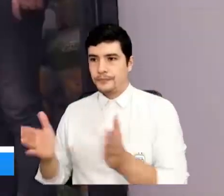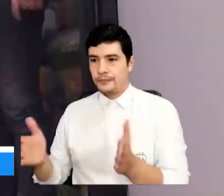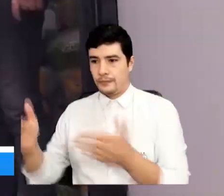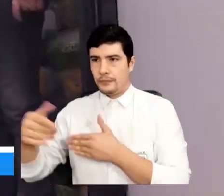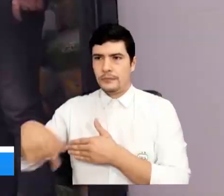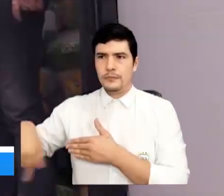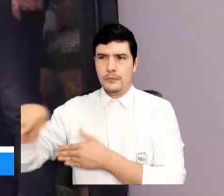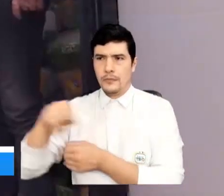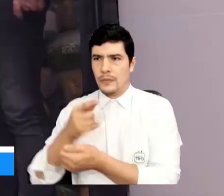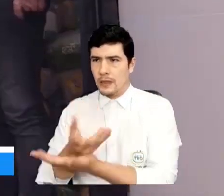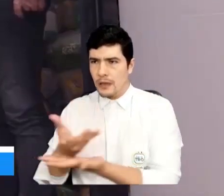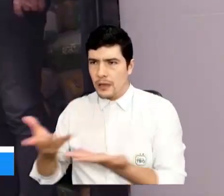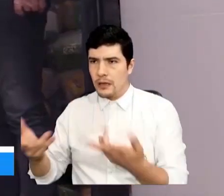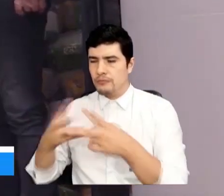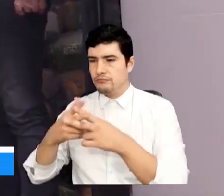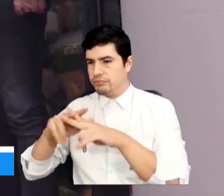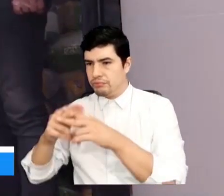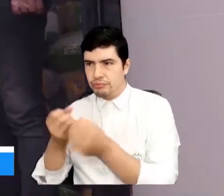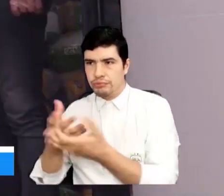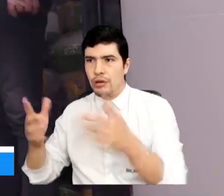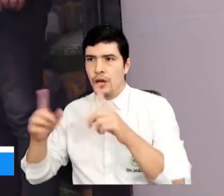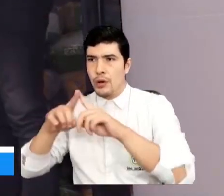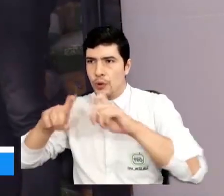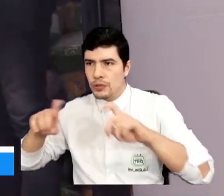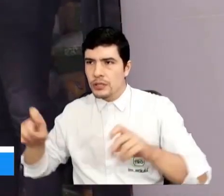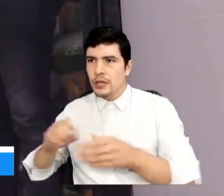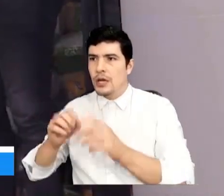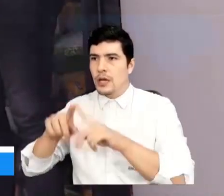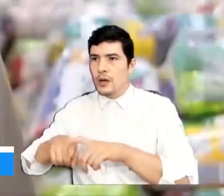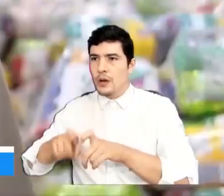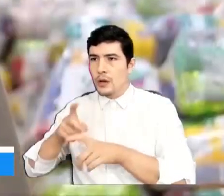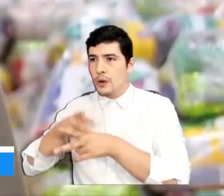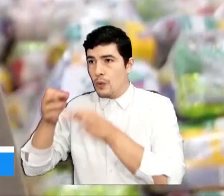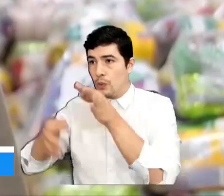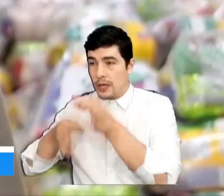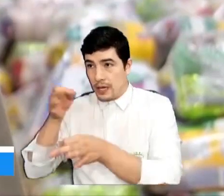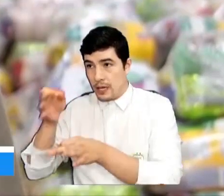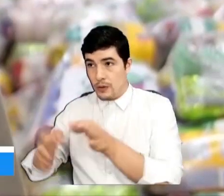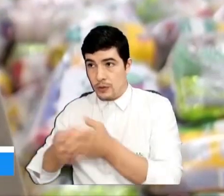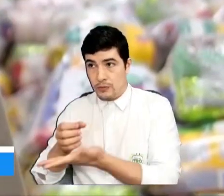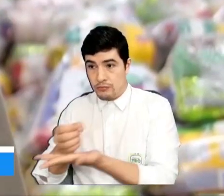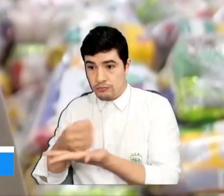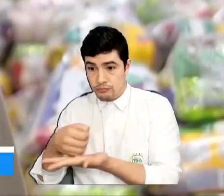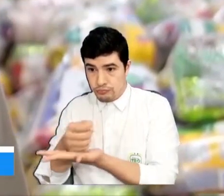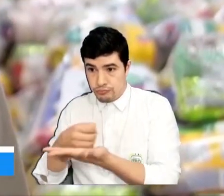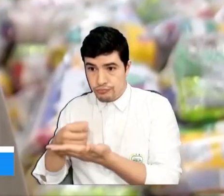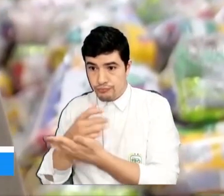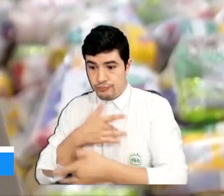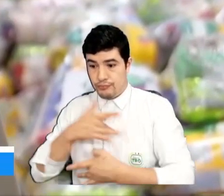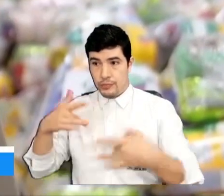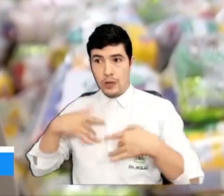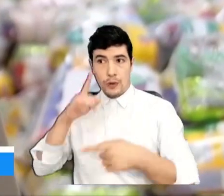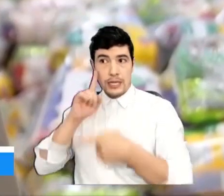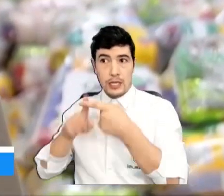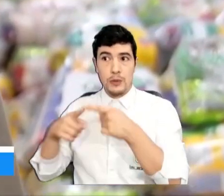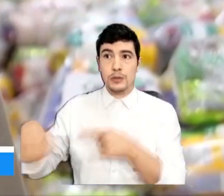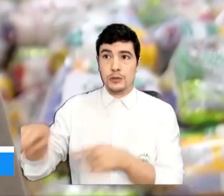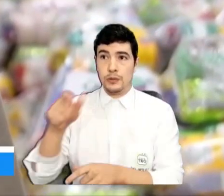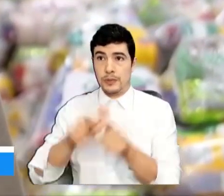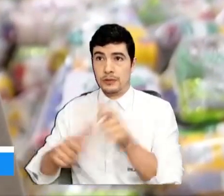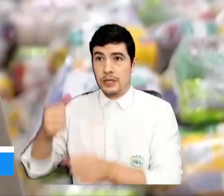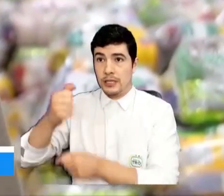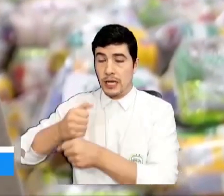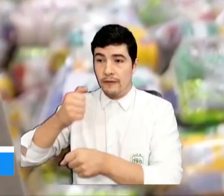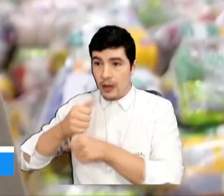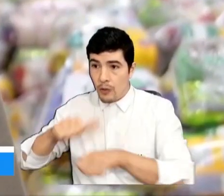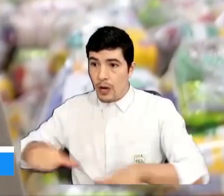médico frente a la pandemia del COVID-19. Además, en los últimos días se nos desbordó el río Horta, en zona limítrofe con